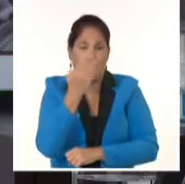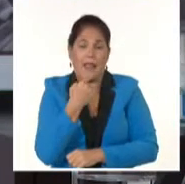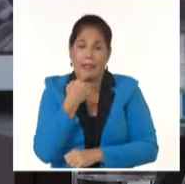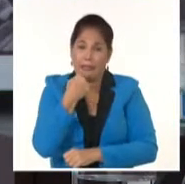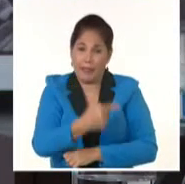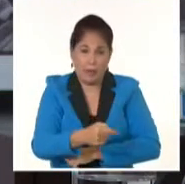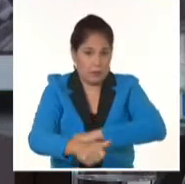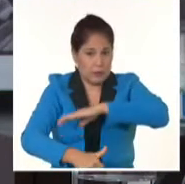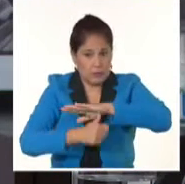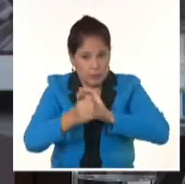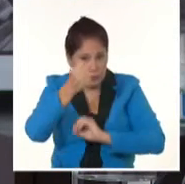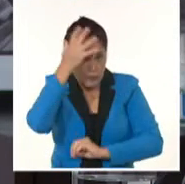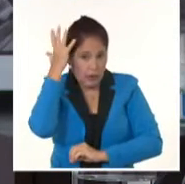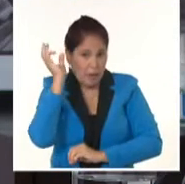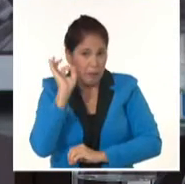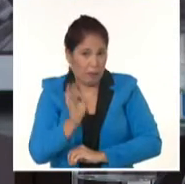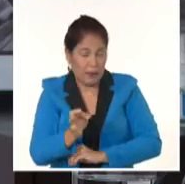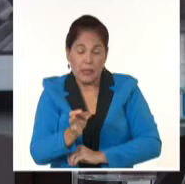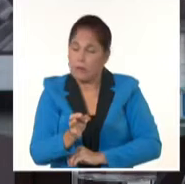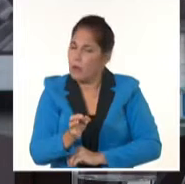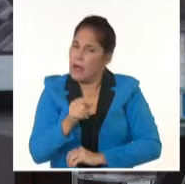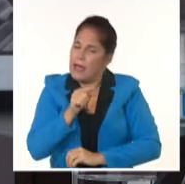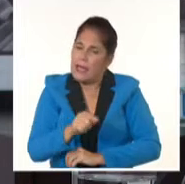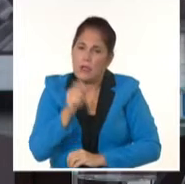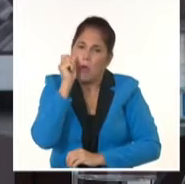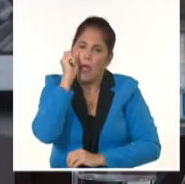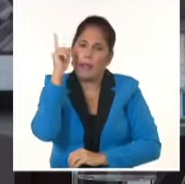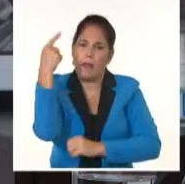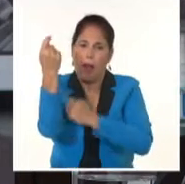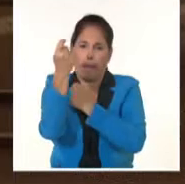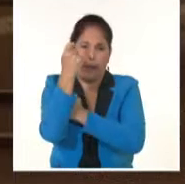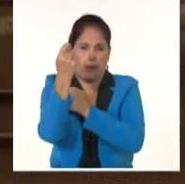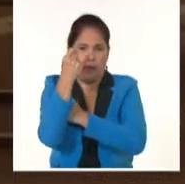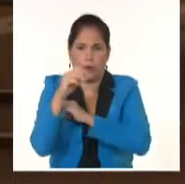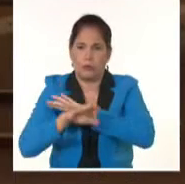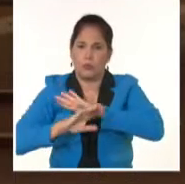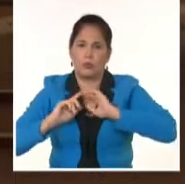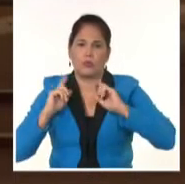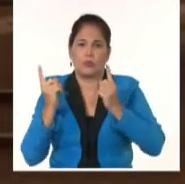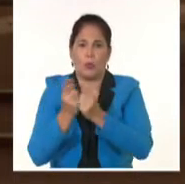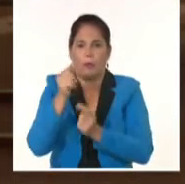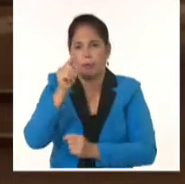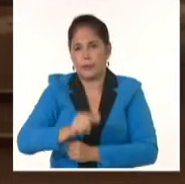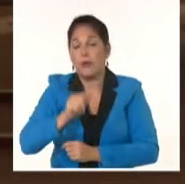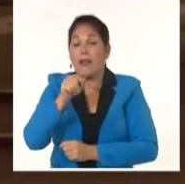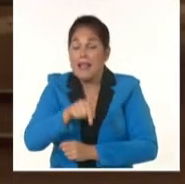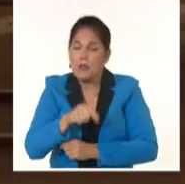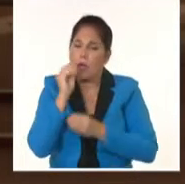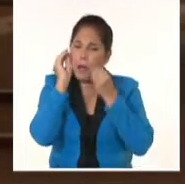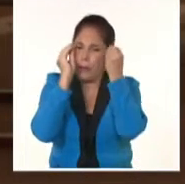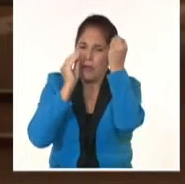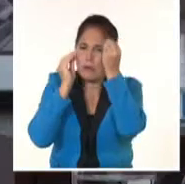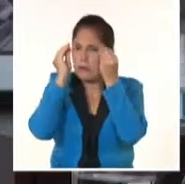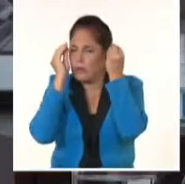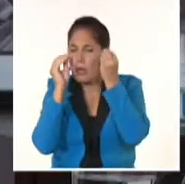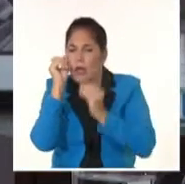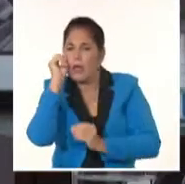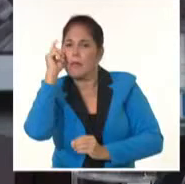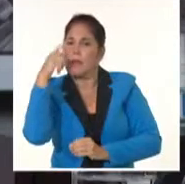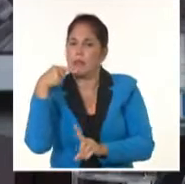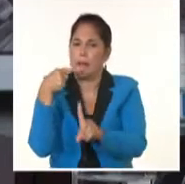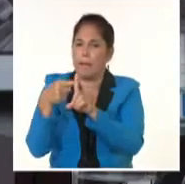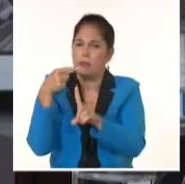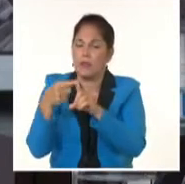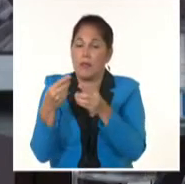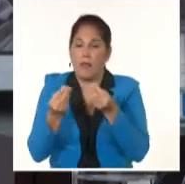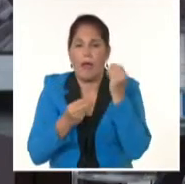cubano hacia el final del podcast, que deja grandes enseñanzas y lecciones a todos, sobre las que hay que meditar para sacar experiencias y